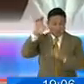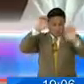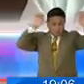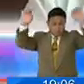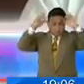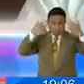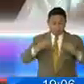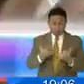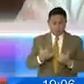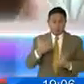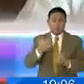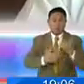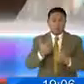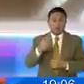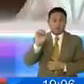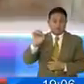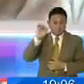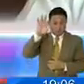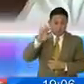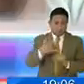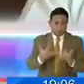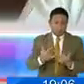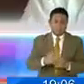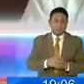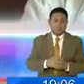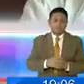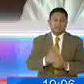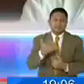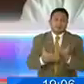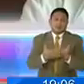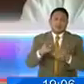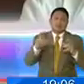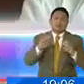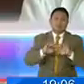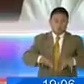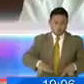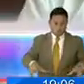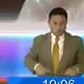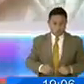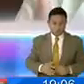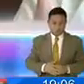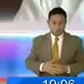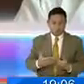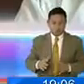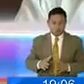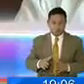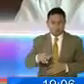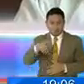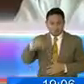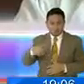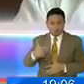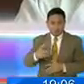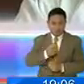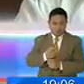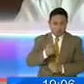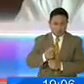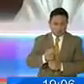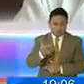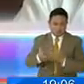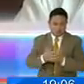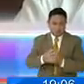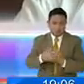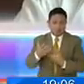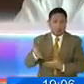estos escándalos de corrupción o los videos, mejor, en torno a posibles casos de corrupción, atacar alrededor de eso, quizás le podría generar